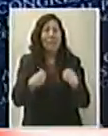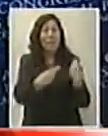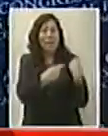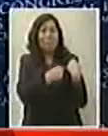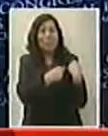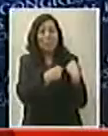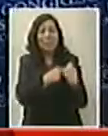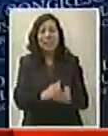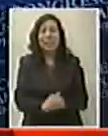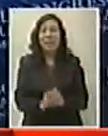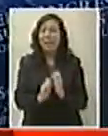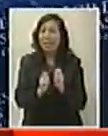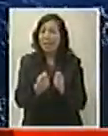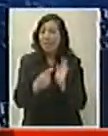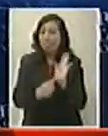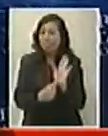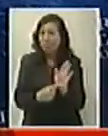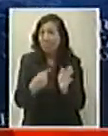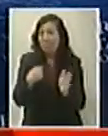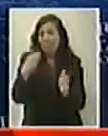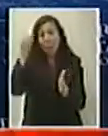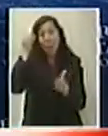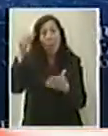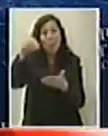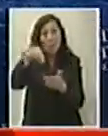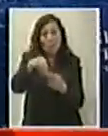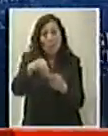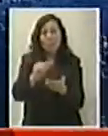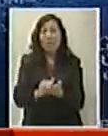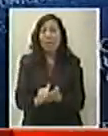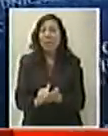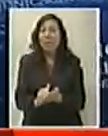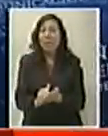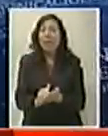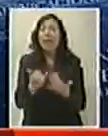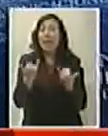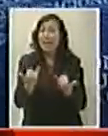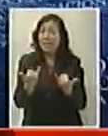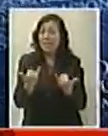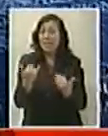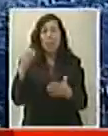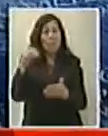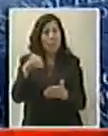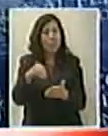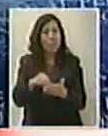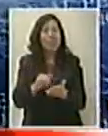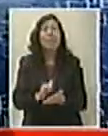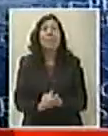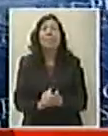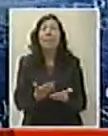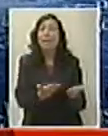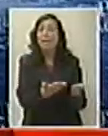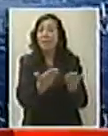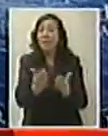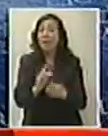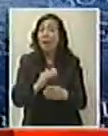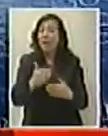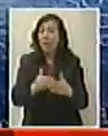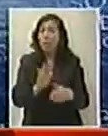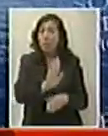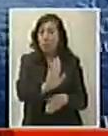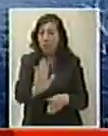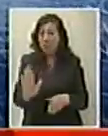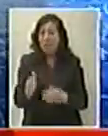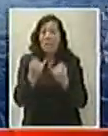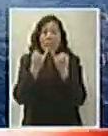obligación de dar a conocer mi punto de vista. Y en ese sentido, en esta oportunidad, traigo ante ustedes